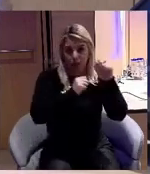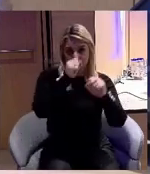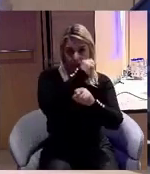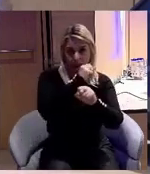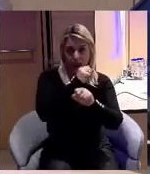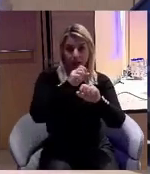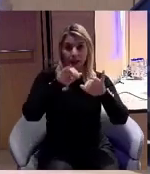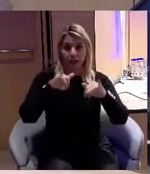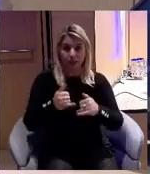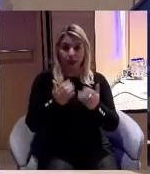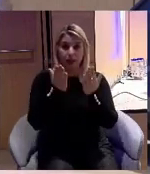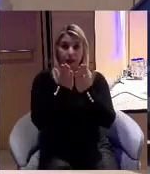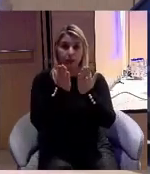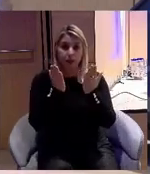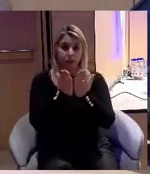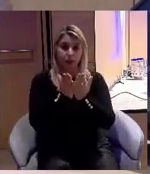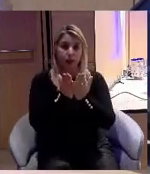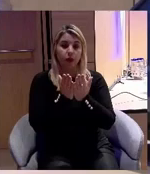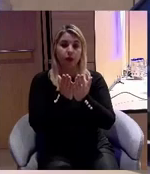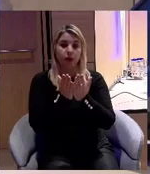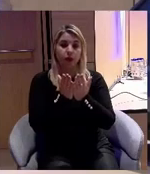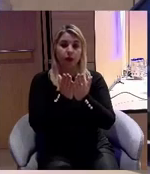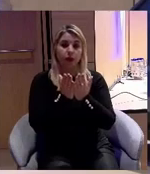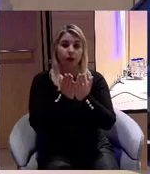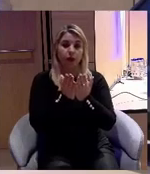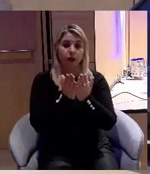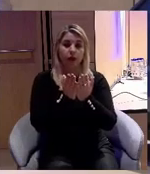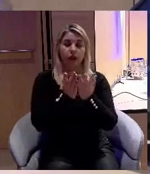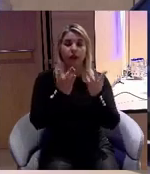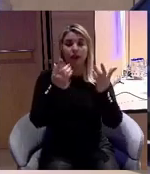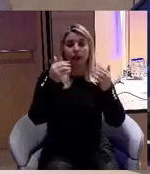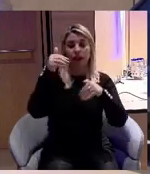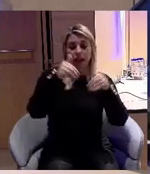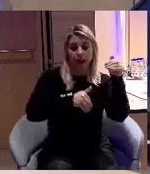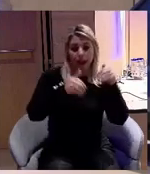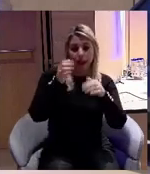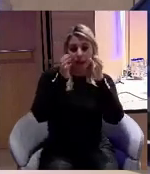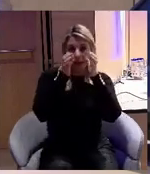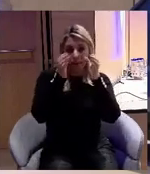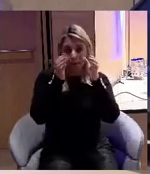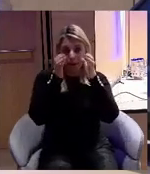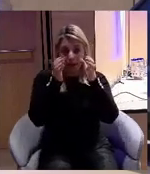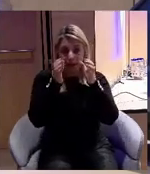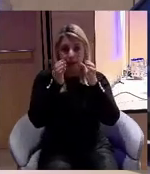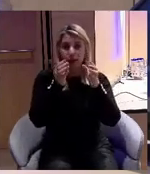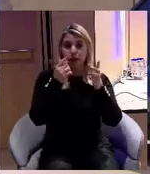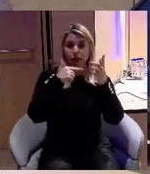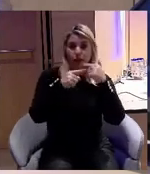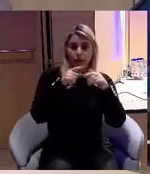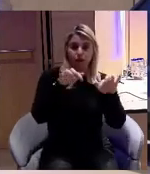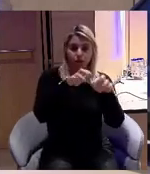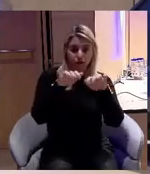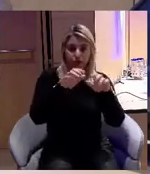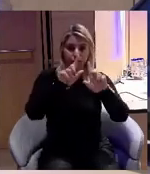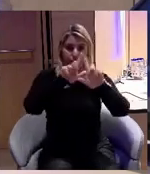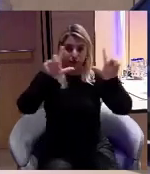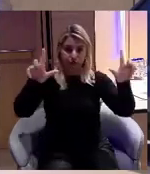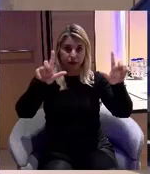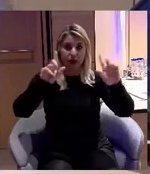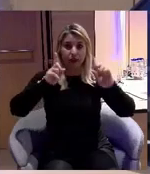desde lo que son estudios de eh Y los riesgos de la votación electrónica como también recientemente